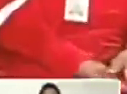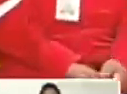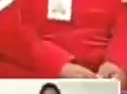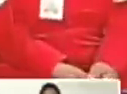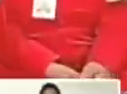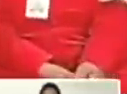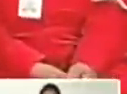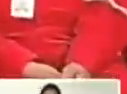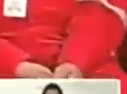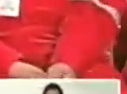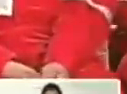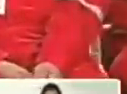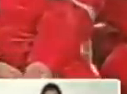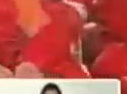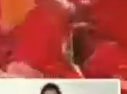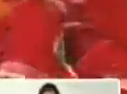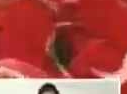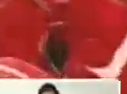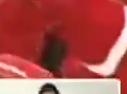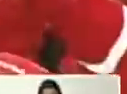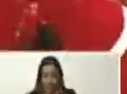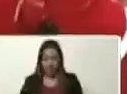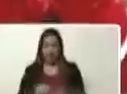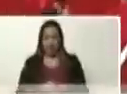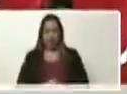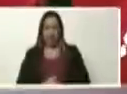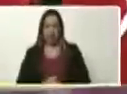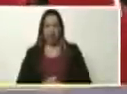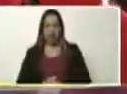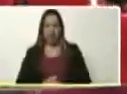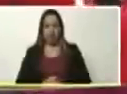caracterizo de esa forma.